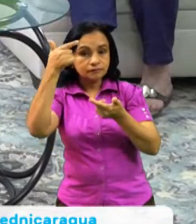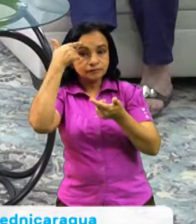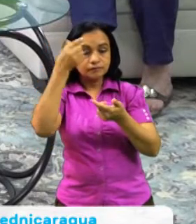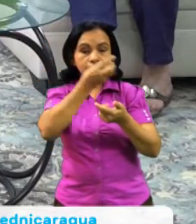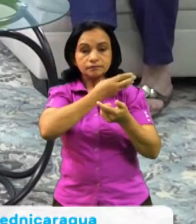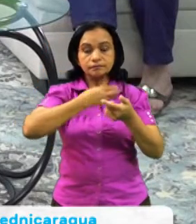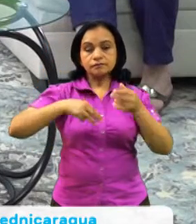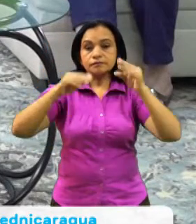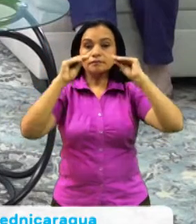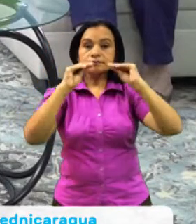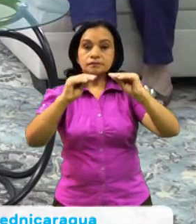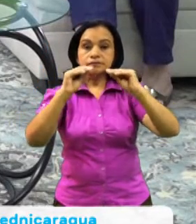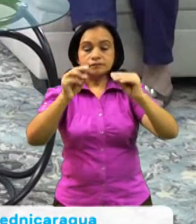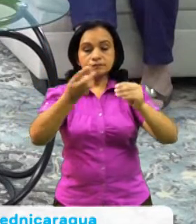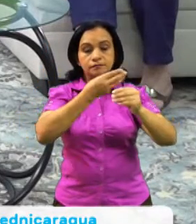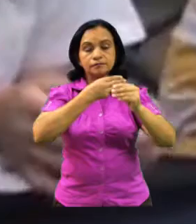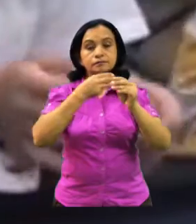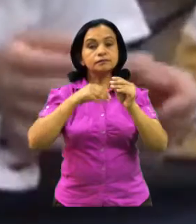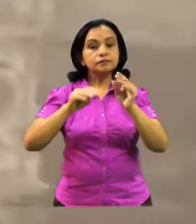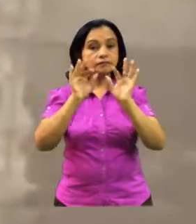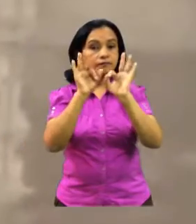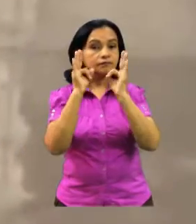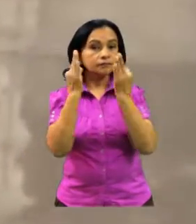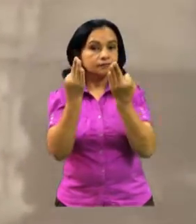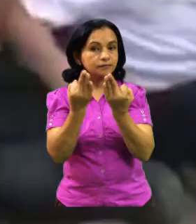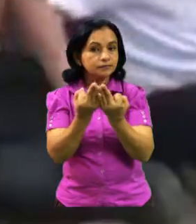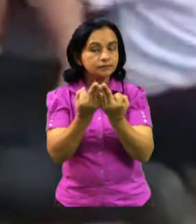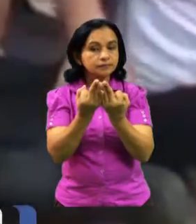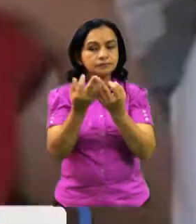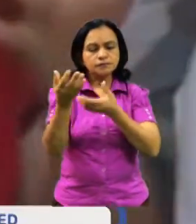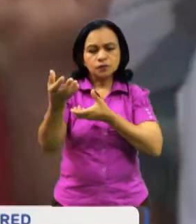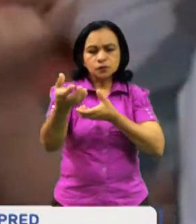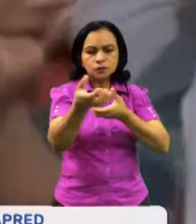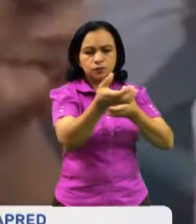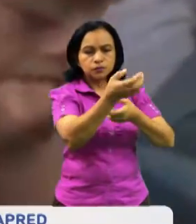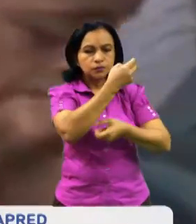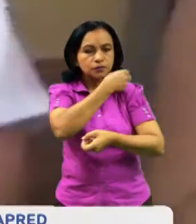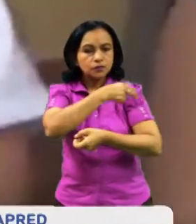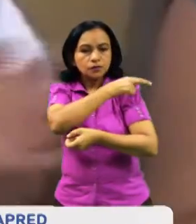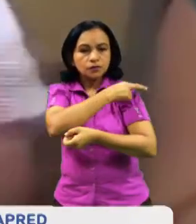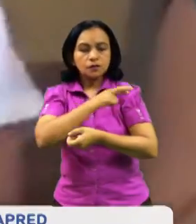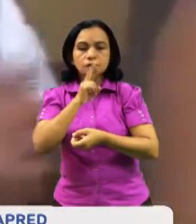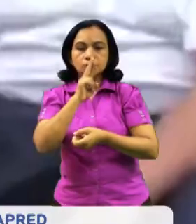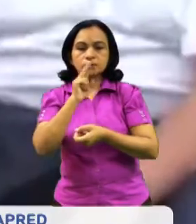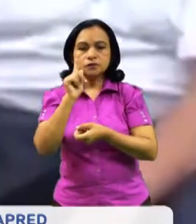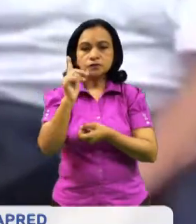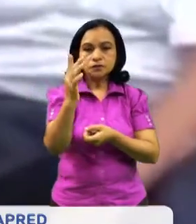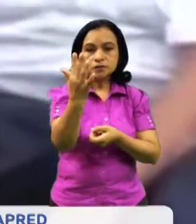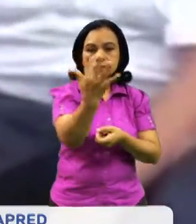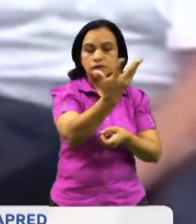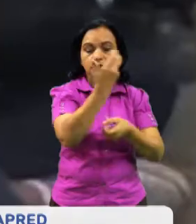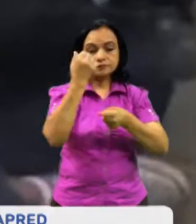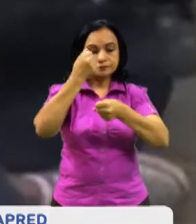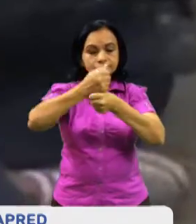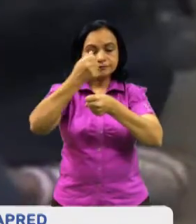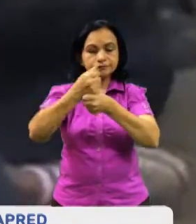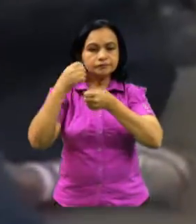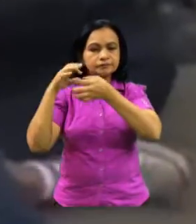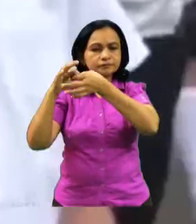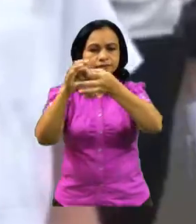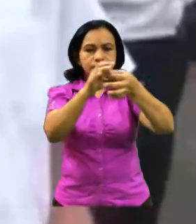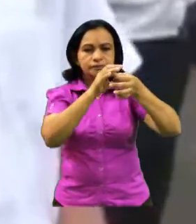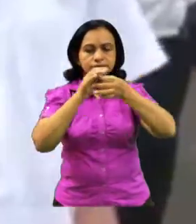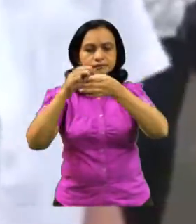Ministerio de Educación, el Ministerio de la Familia, los bomberos, la Cruz Roja, ¿verdad? Y todo hemos venido trabajando